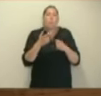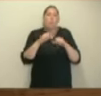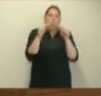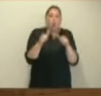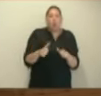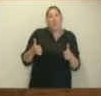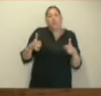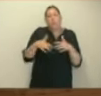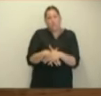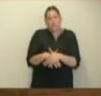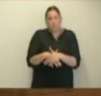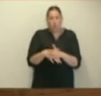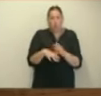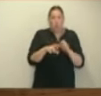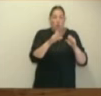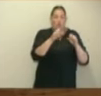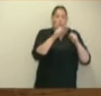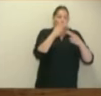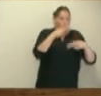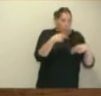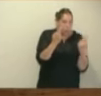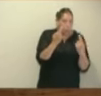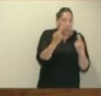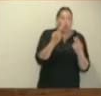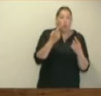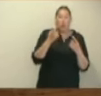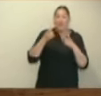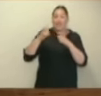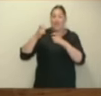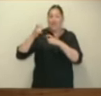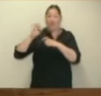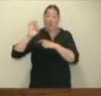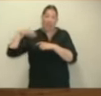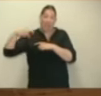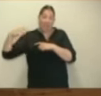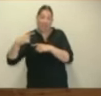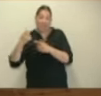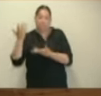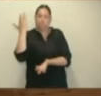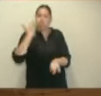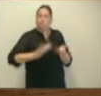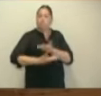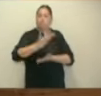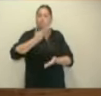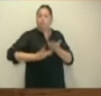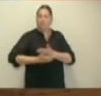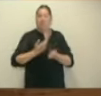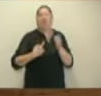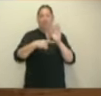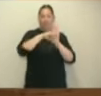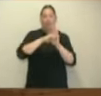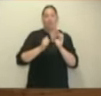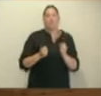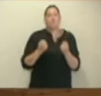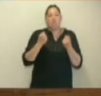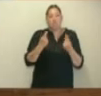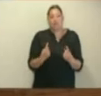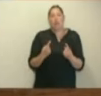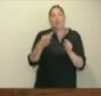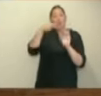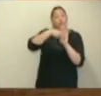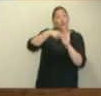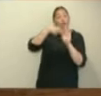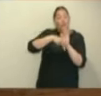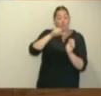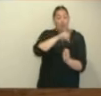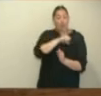entre las administraciones públicas y las entidades de iniciativa social, adecuando de este modo, como les decía, la normativa autonómica a la propia